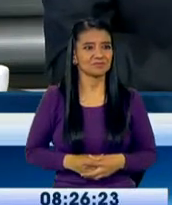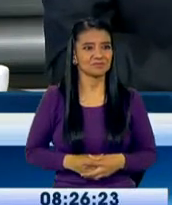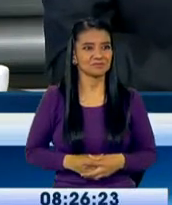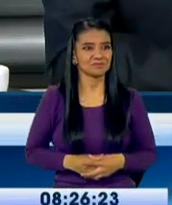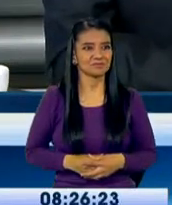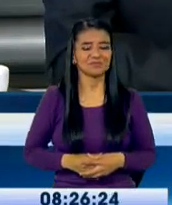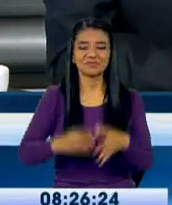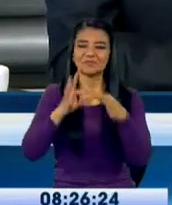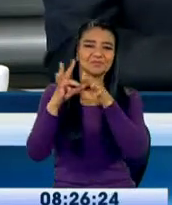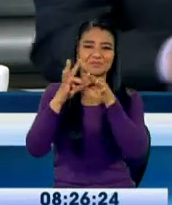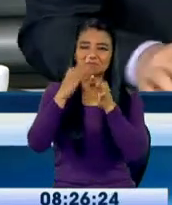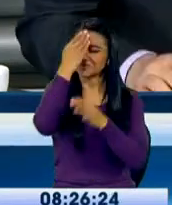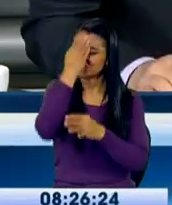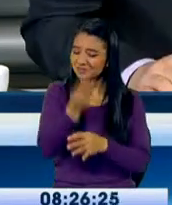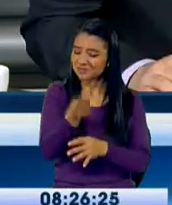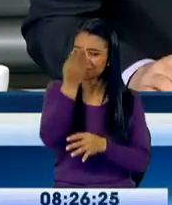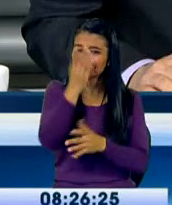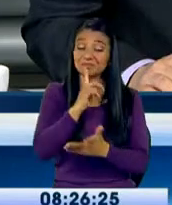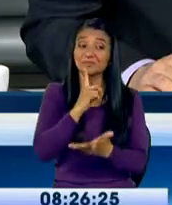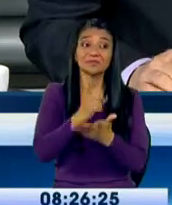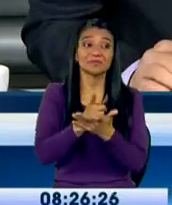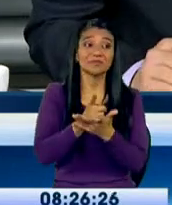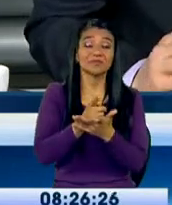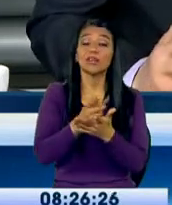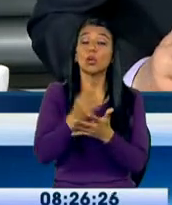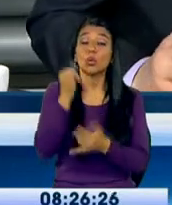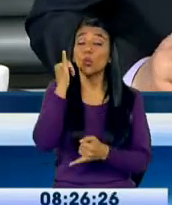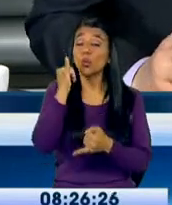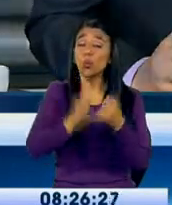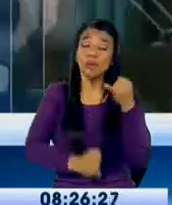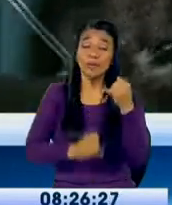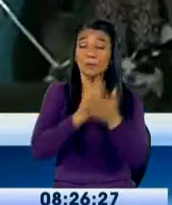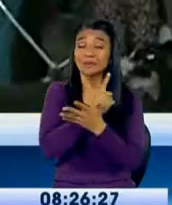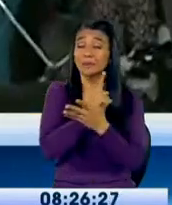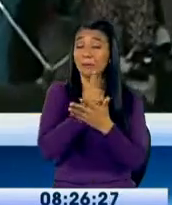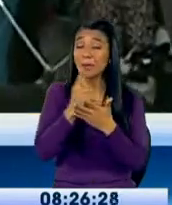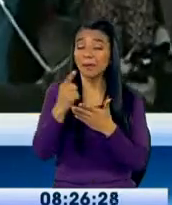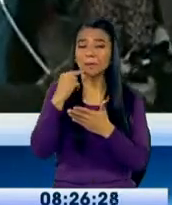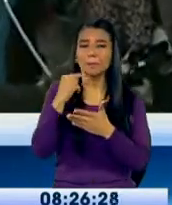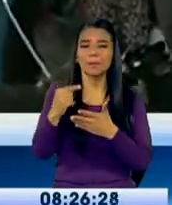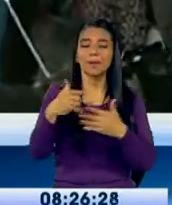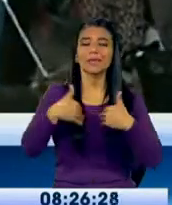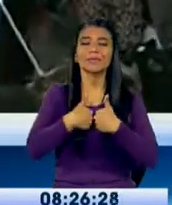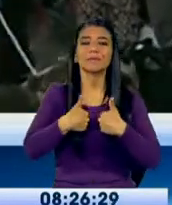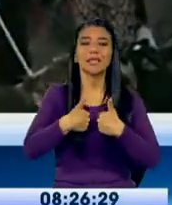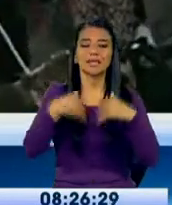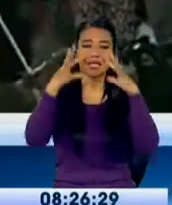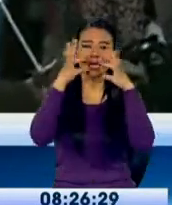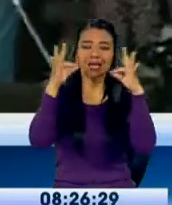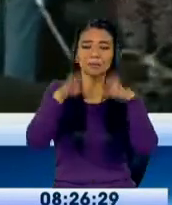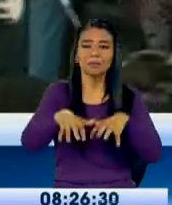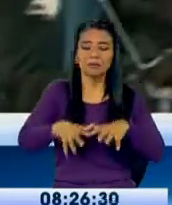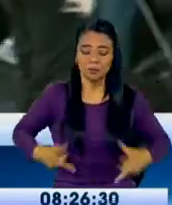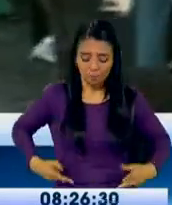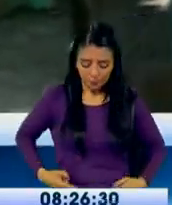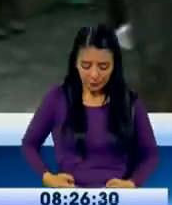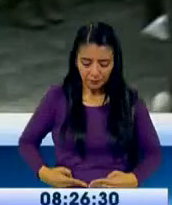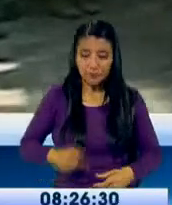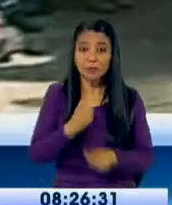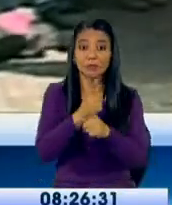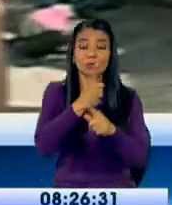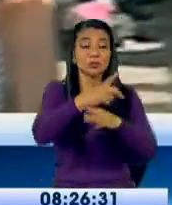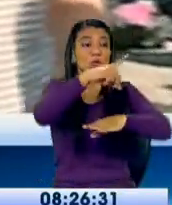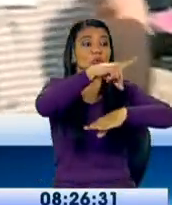Roberto, amigos televidentes, muy buenos días. Efectivamente, esta es la última semana de esterilización gratuita de las mascotas, por lo que vamos a conversar con el